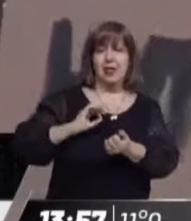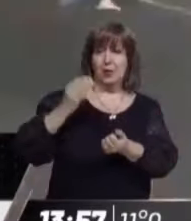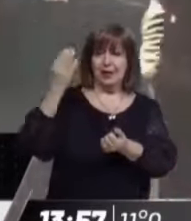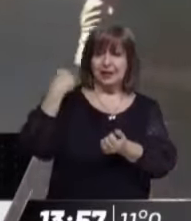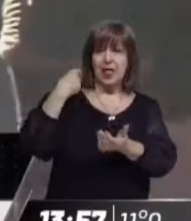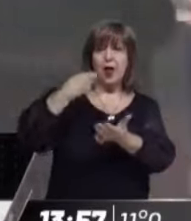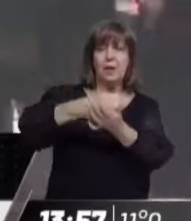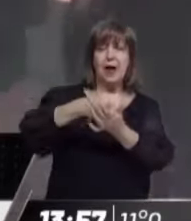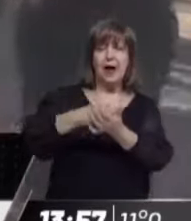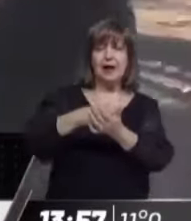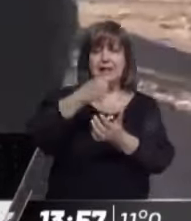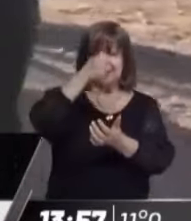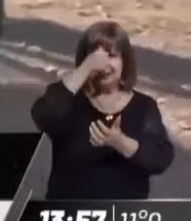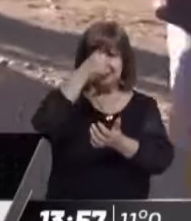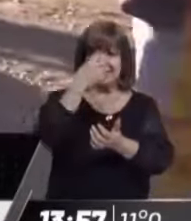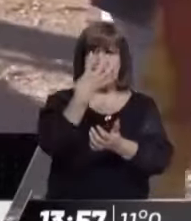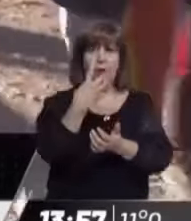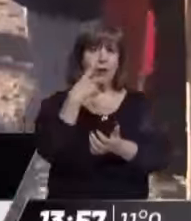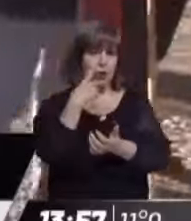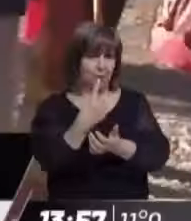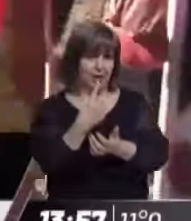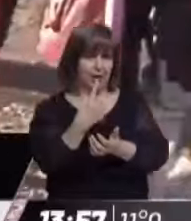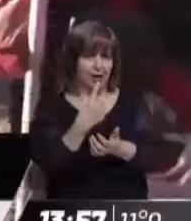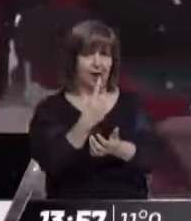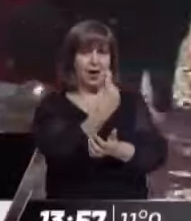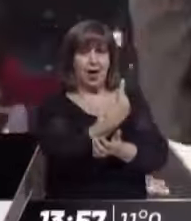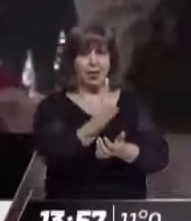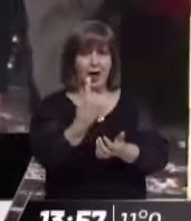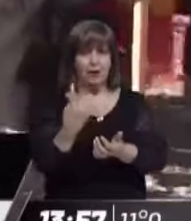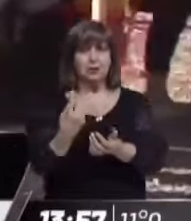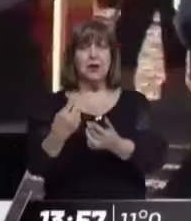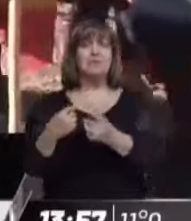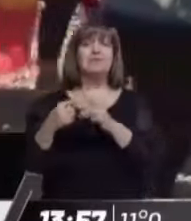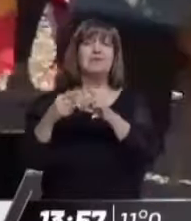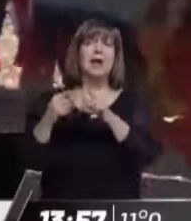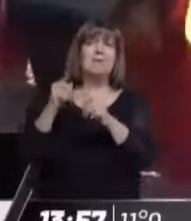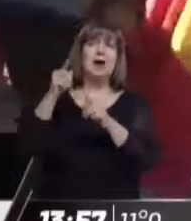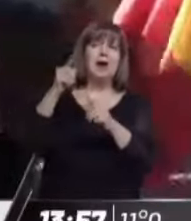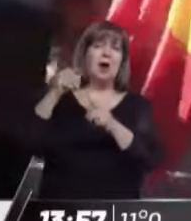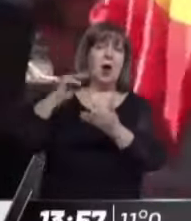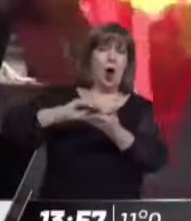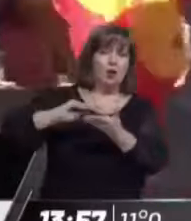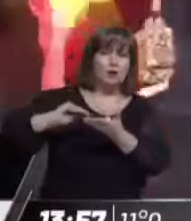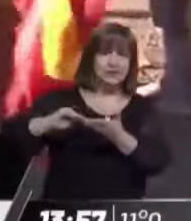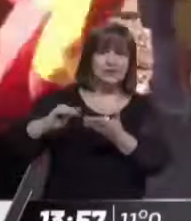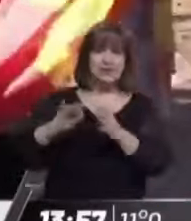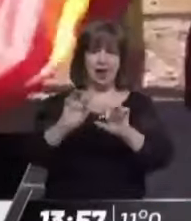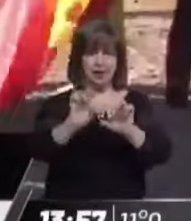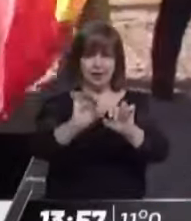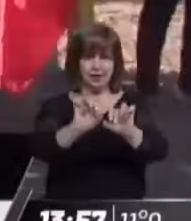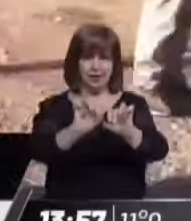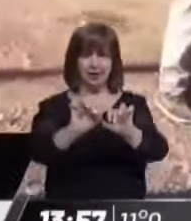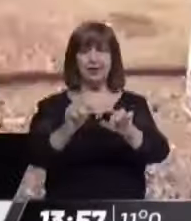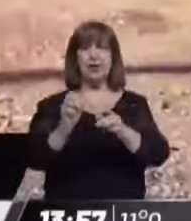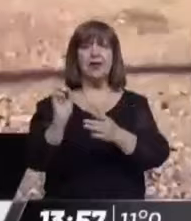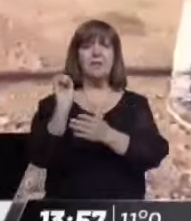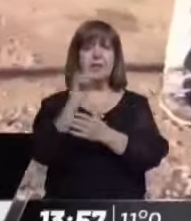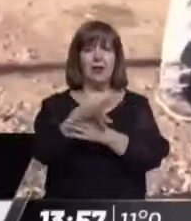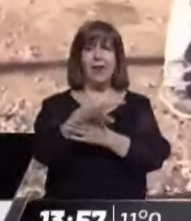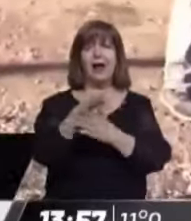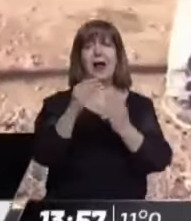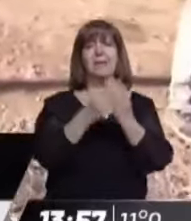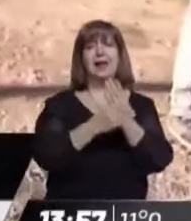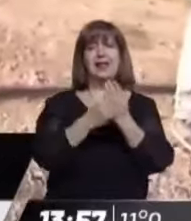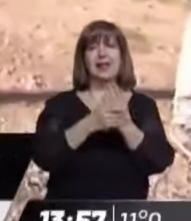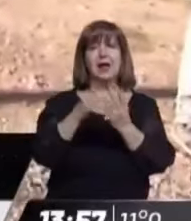vital y móvil es Mendoza La única provincia que no lo tiene porque despidieron a los trabajadores estatales que cumplían esa función de cargar los datos y enviarlo al ministerio lo que le